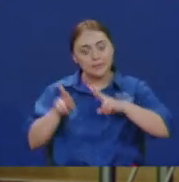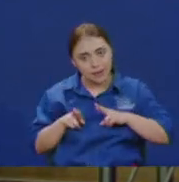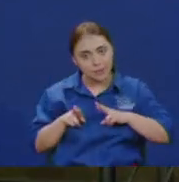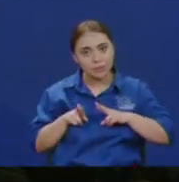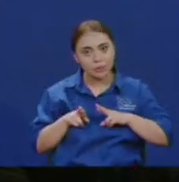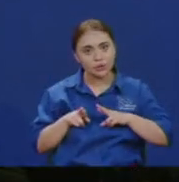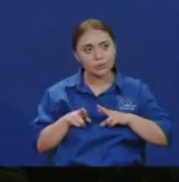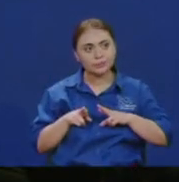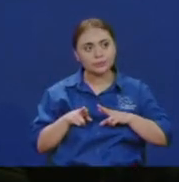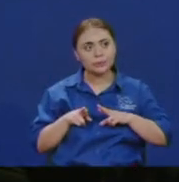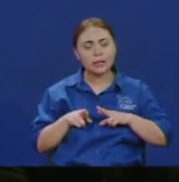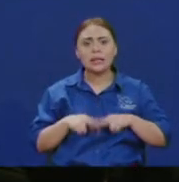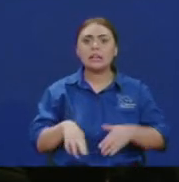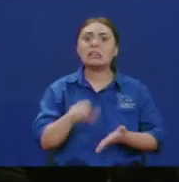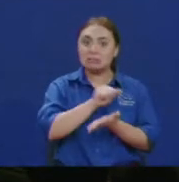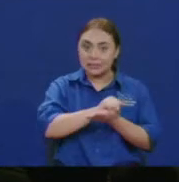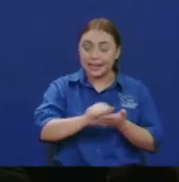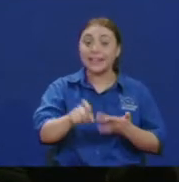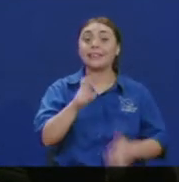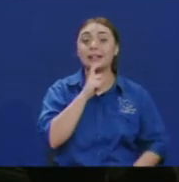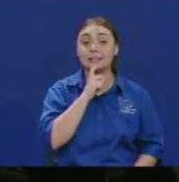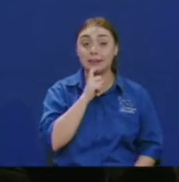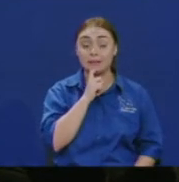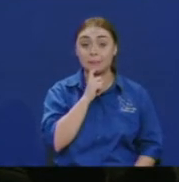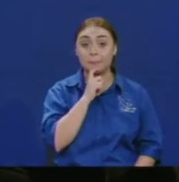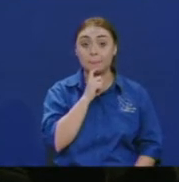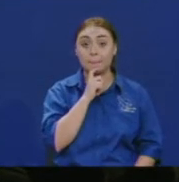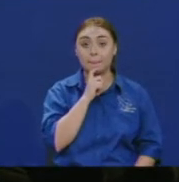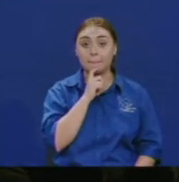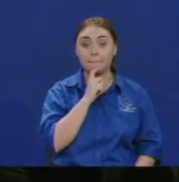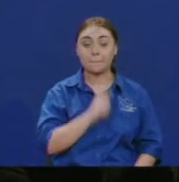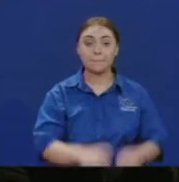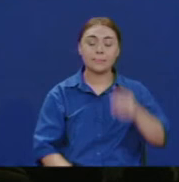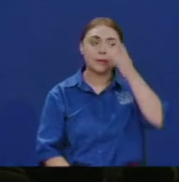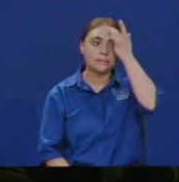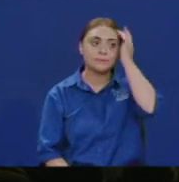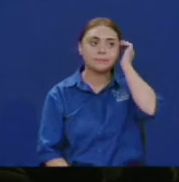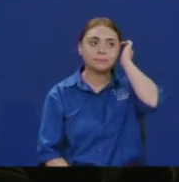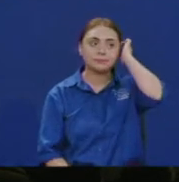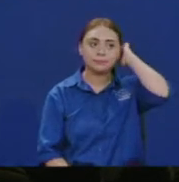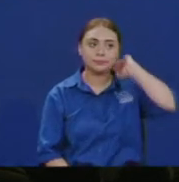una Santa Cena que no, a la que no estamos acostumbrados, a la intemperie,